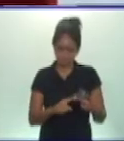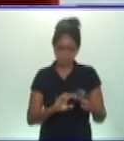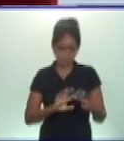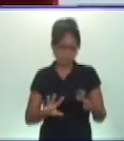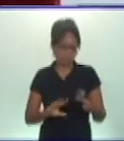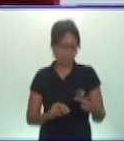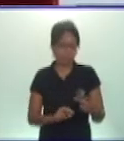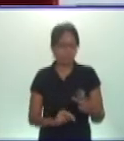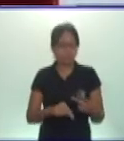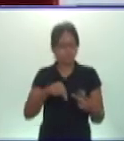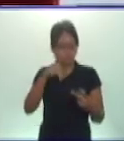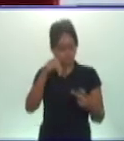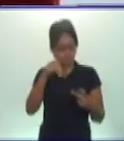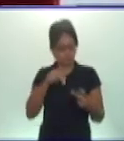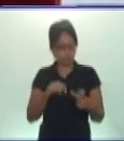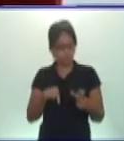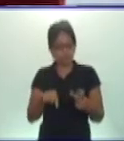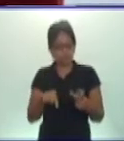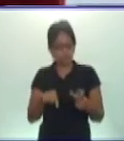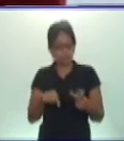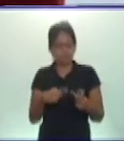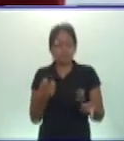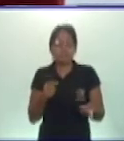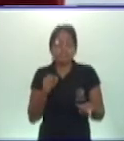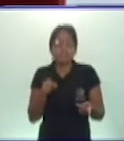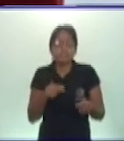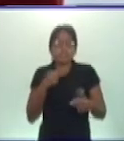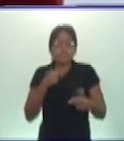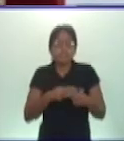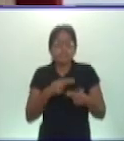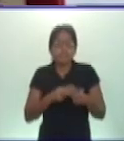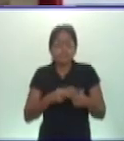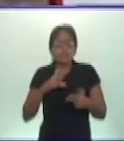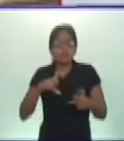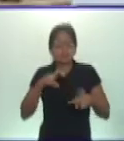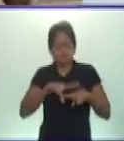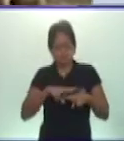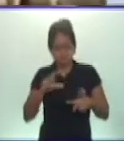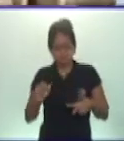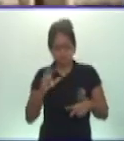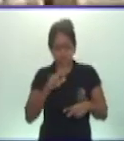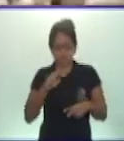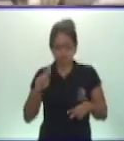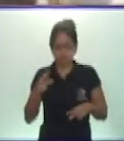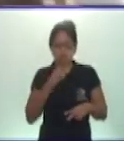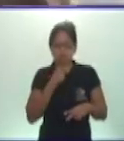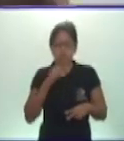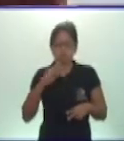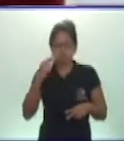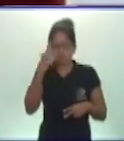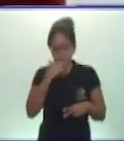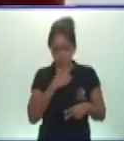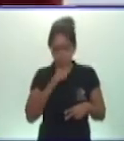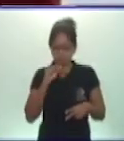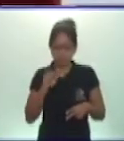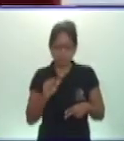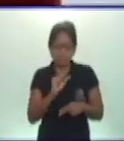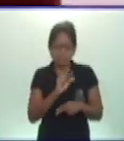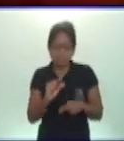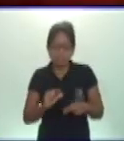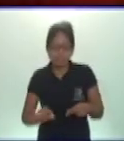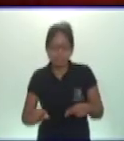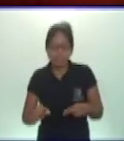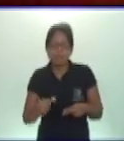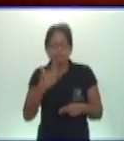norte, en el lugar conocido como La Chorrera, próximo al actual al río Almendares, hasta que en